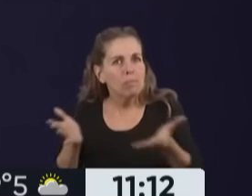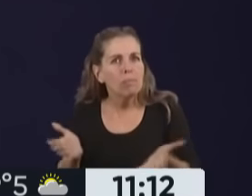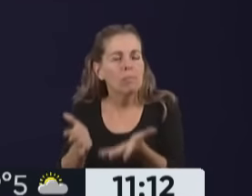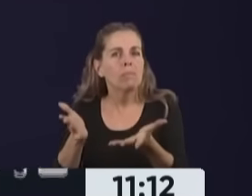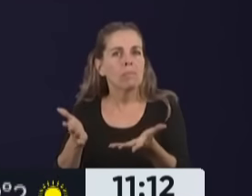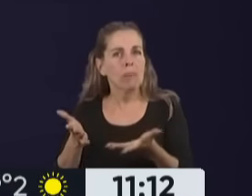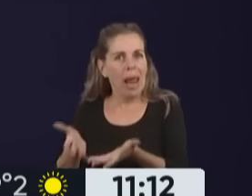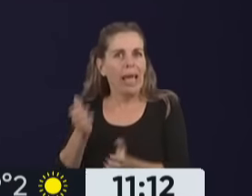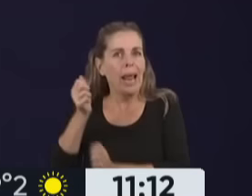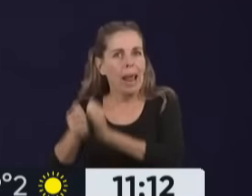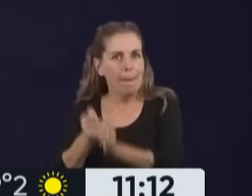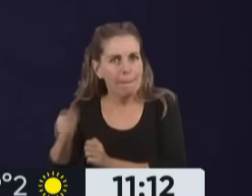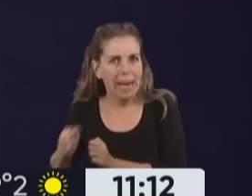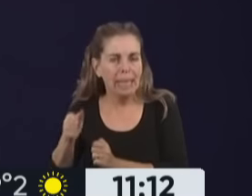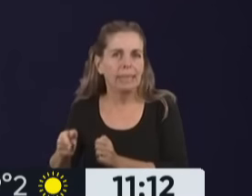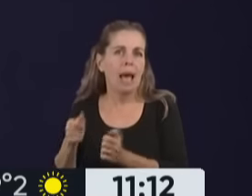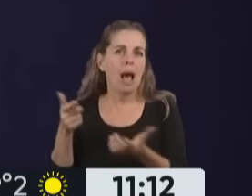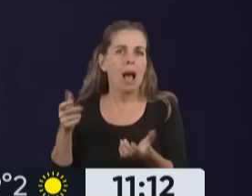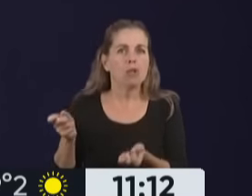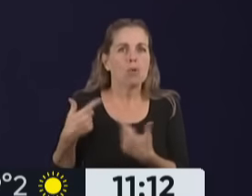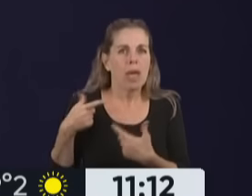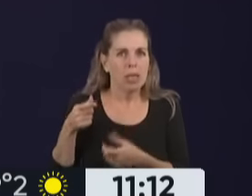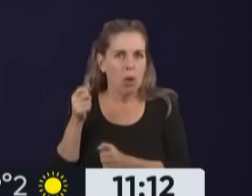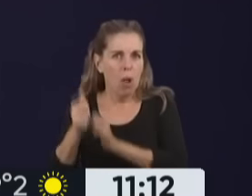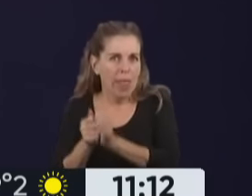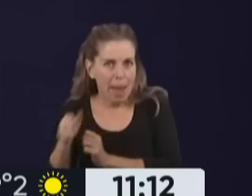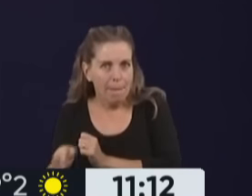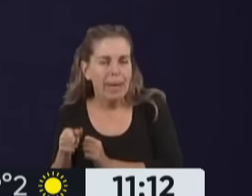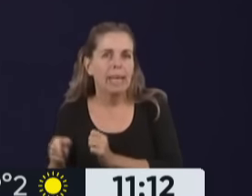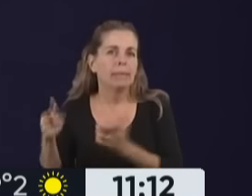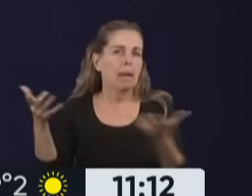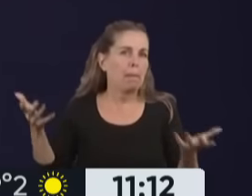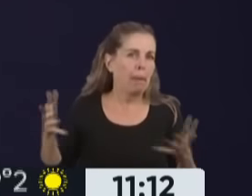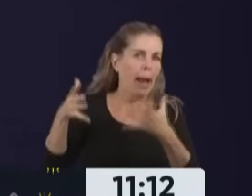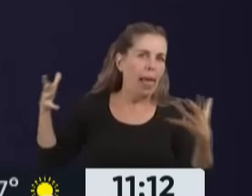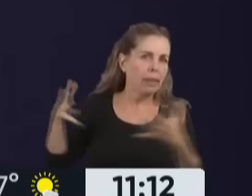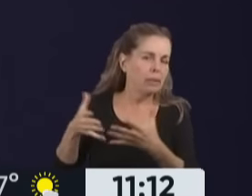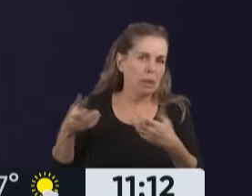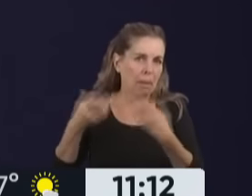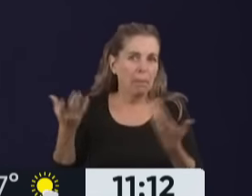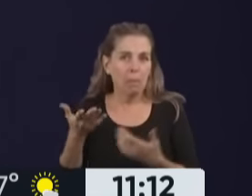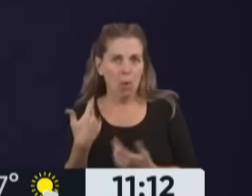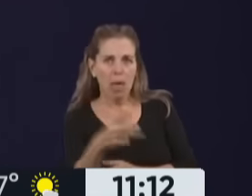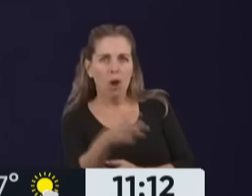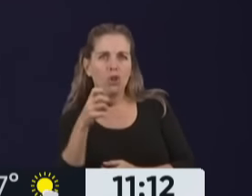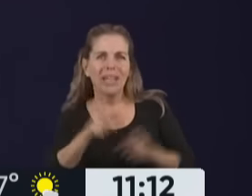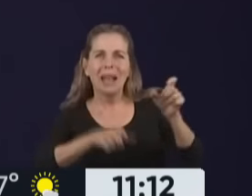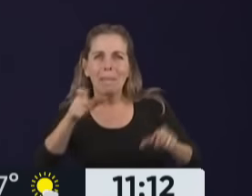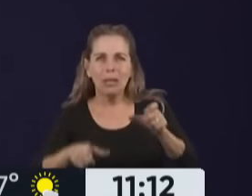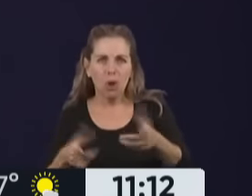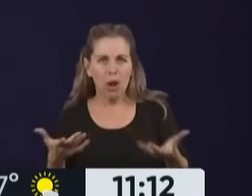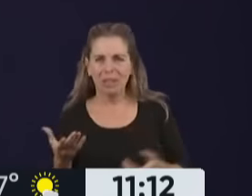el emprendedor, el empresario, el pyme o cualquier otra persona que requiera contratar a un empleado no tenga miedo de hacerlo.